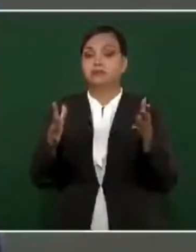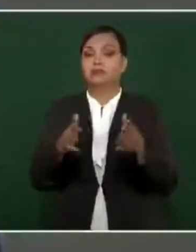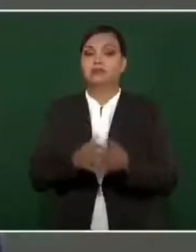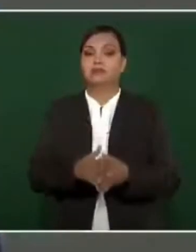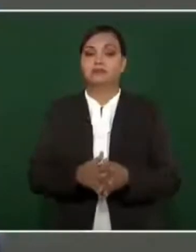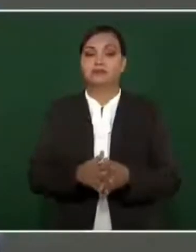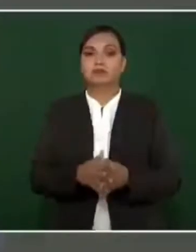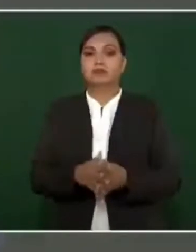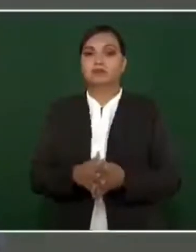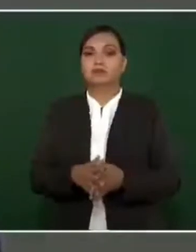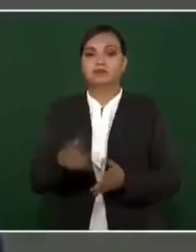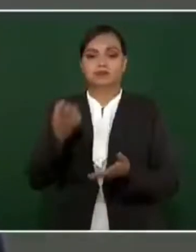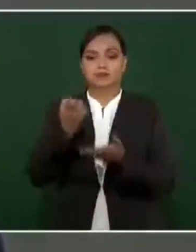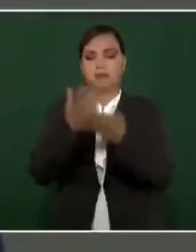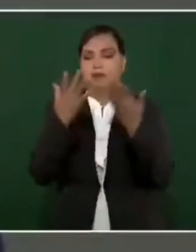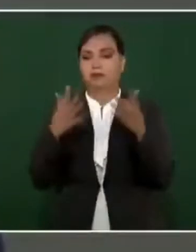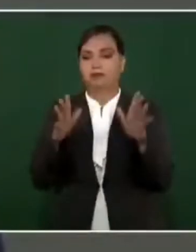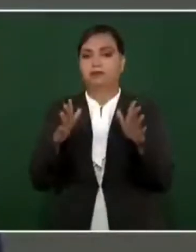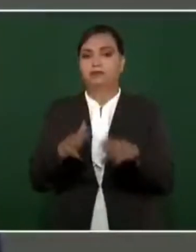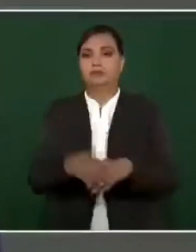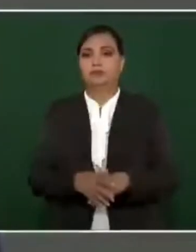la refinería.